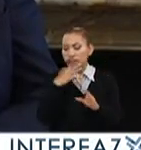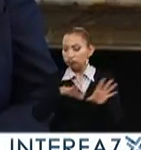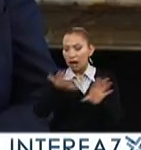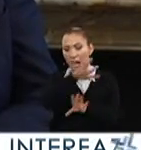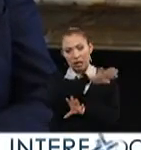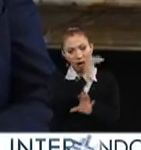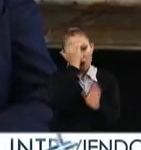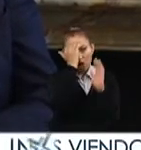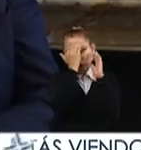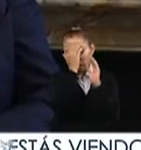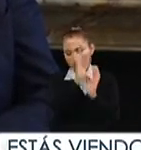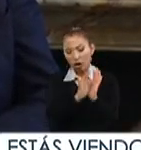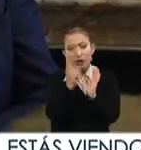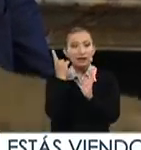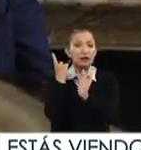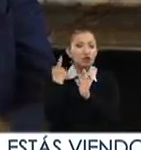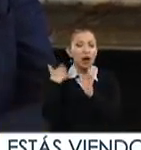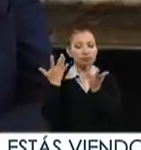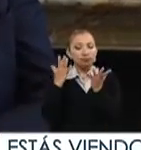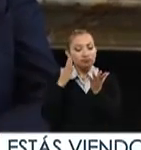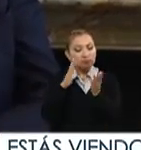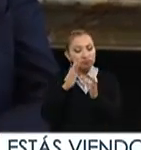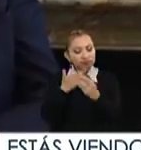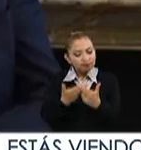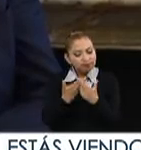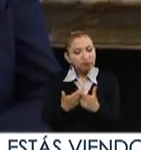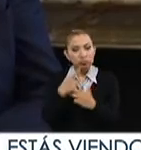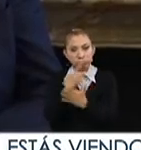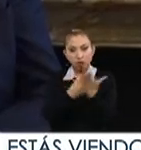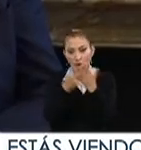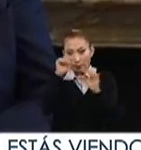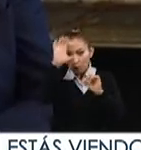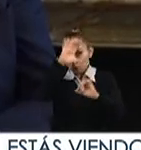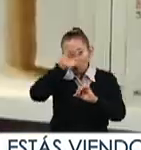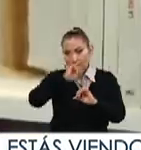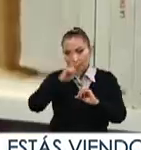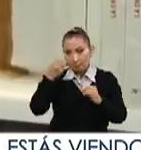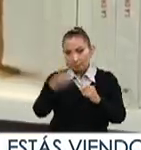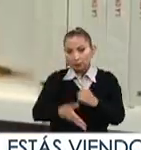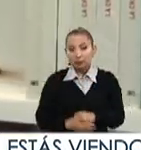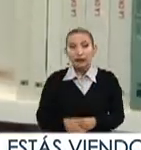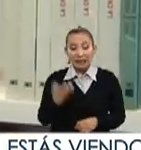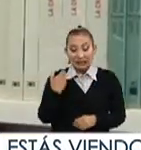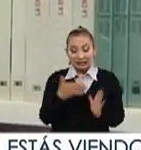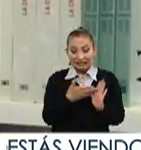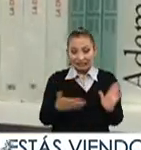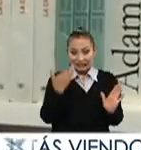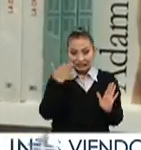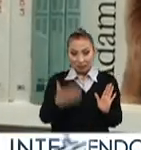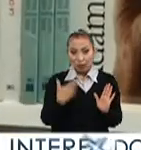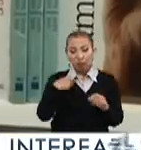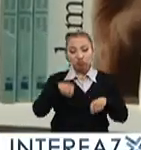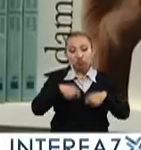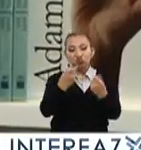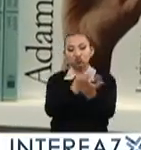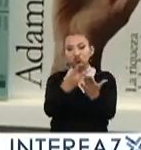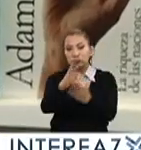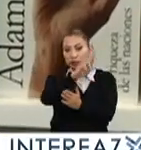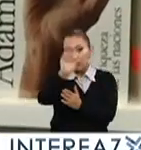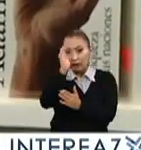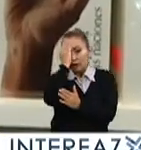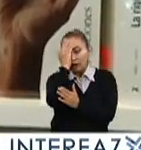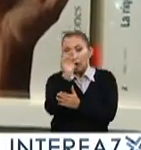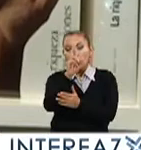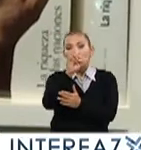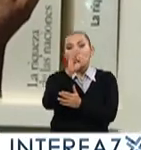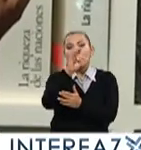todas las áreas del conocimiento y una nutrida programación cultural también. En esta edición se hará entrega del